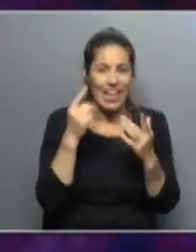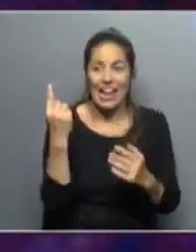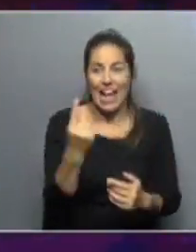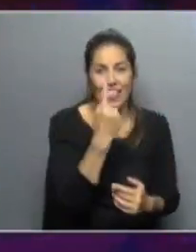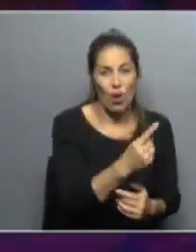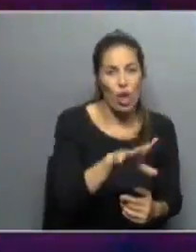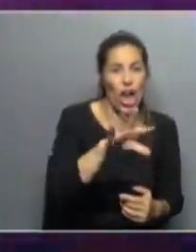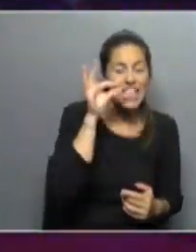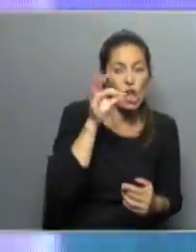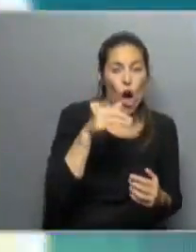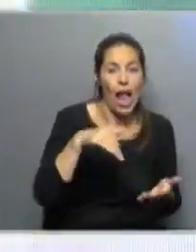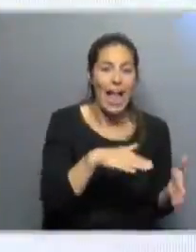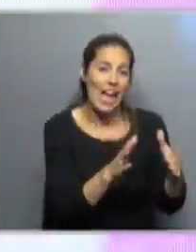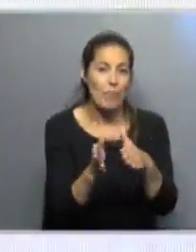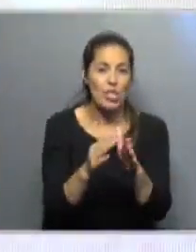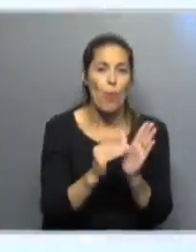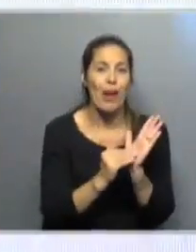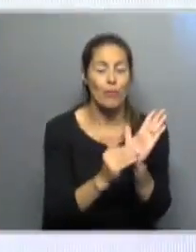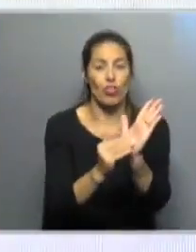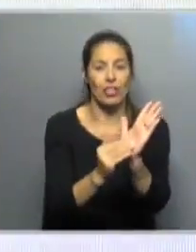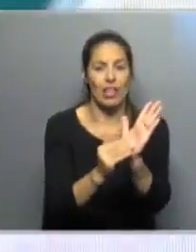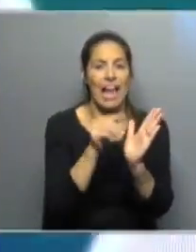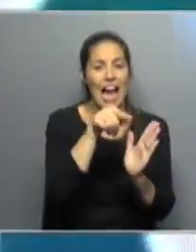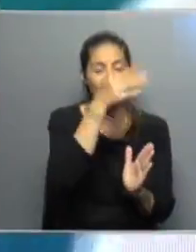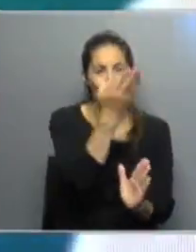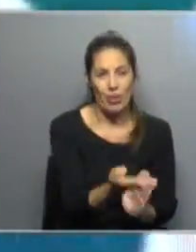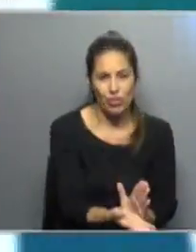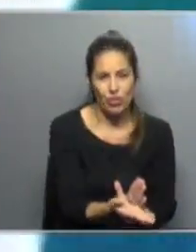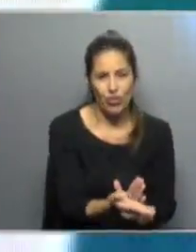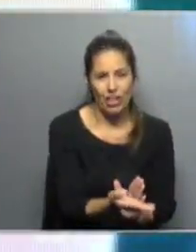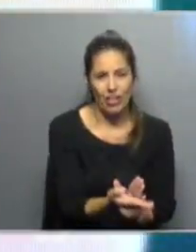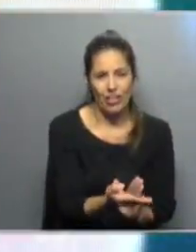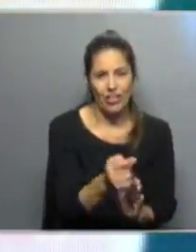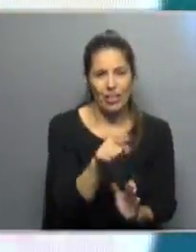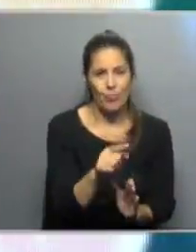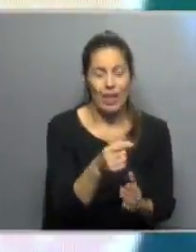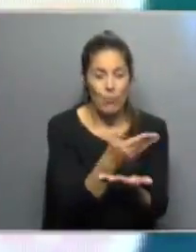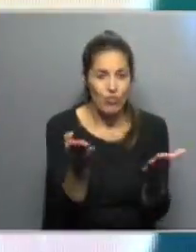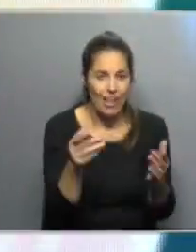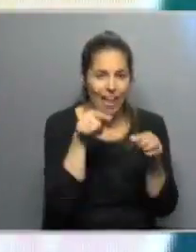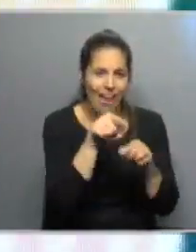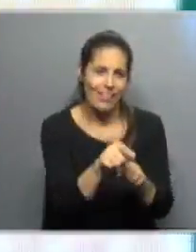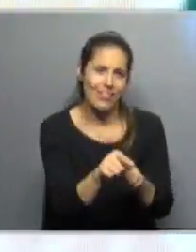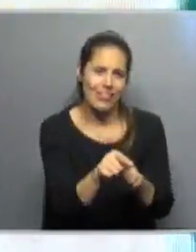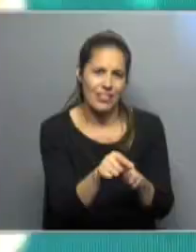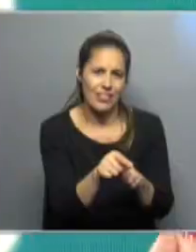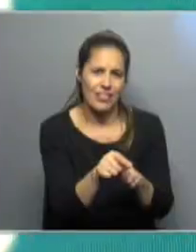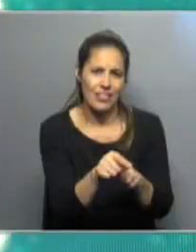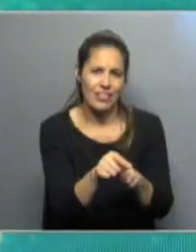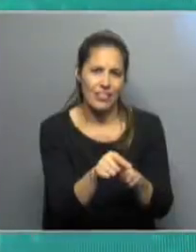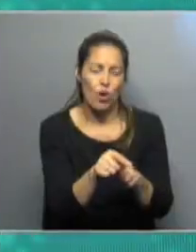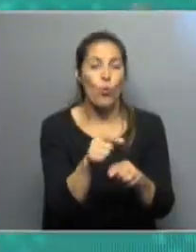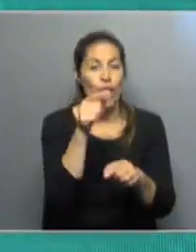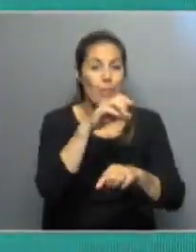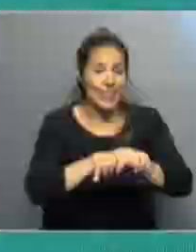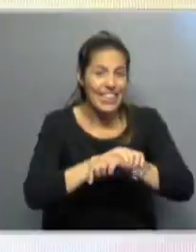uno eligió el camino para reflejar a esa persona que le tocó plasmar ahí, ¿no? Que un detenido